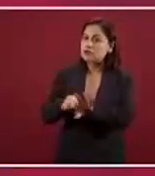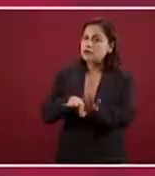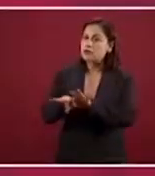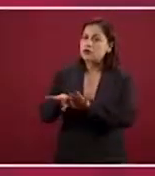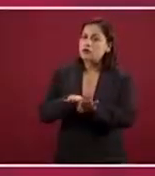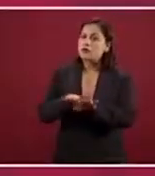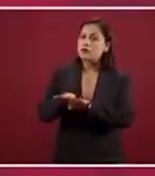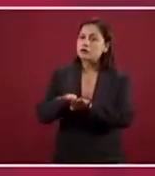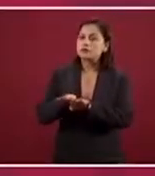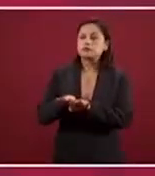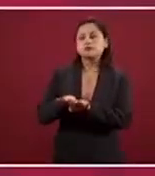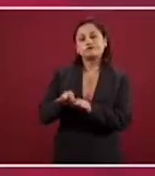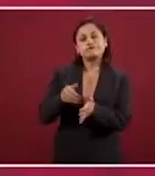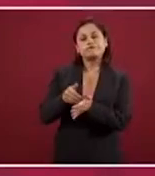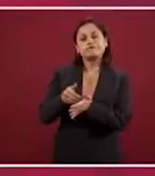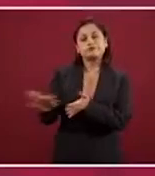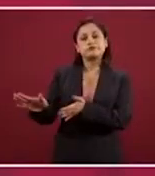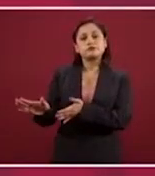para afuera,